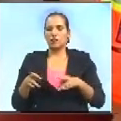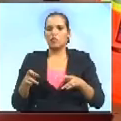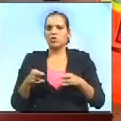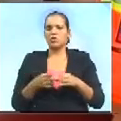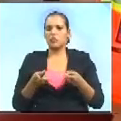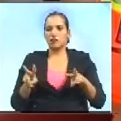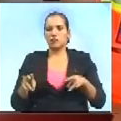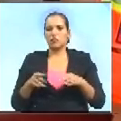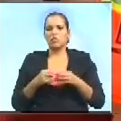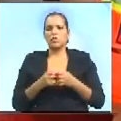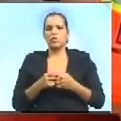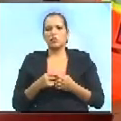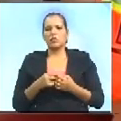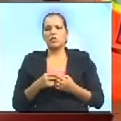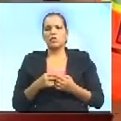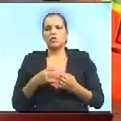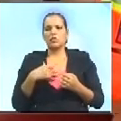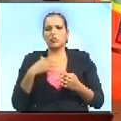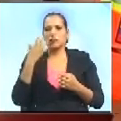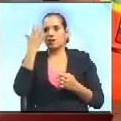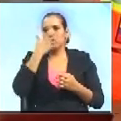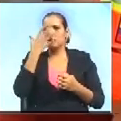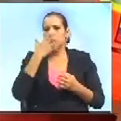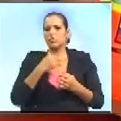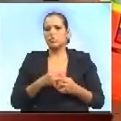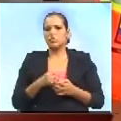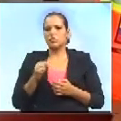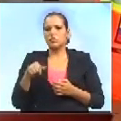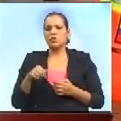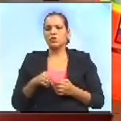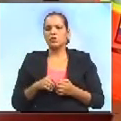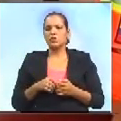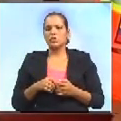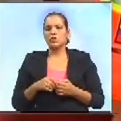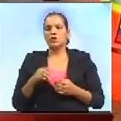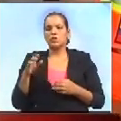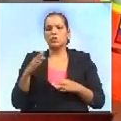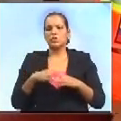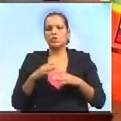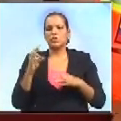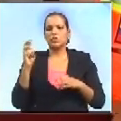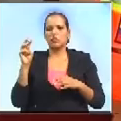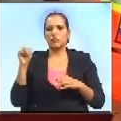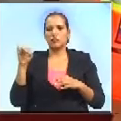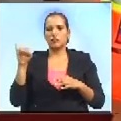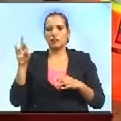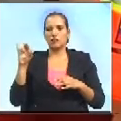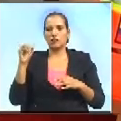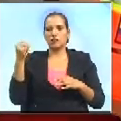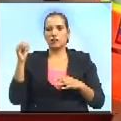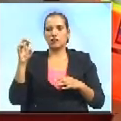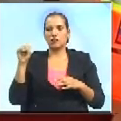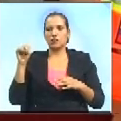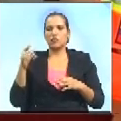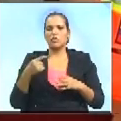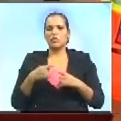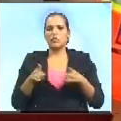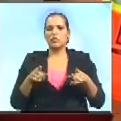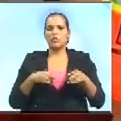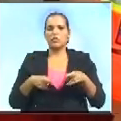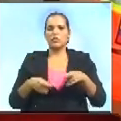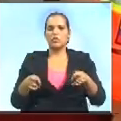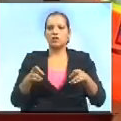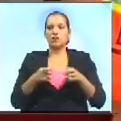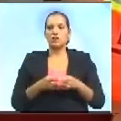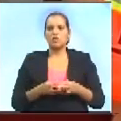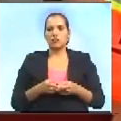altas del sistema del Esmeraldas, del Atacames, del Muisne y de los ríos del norte, se